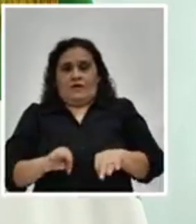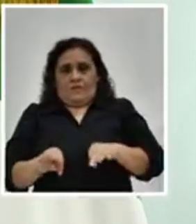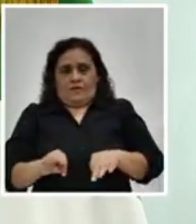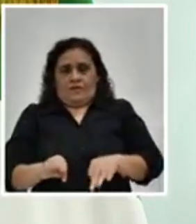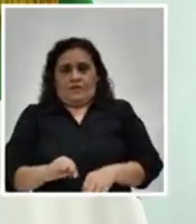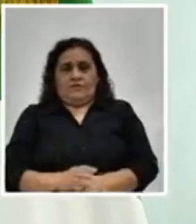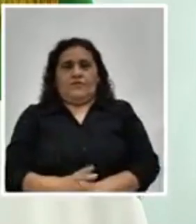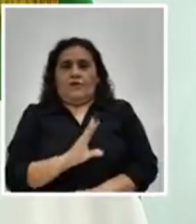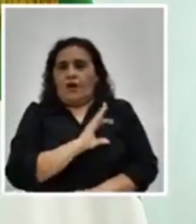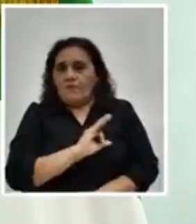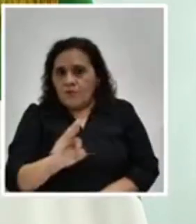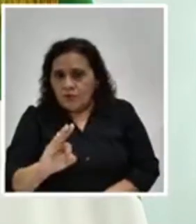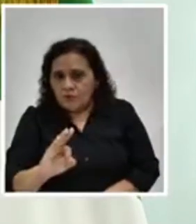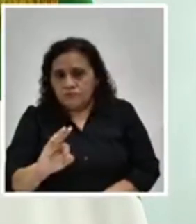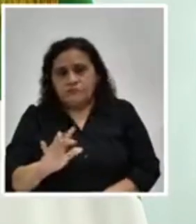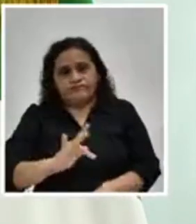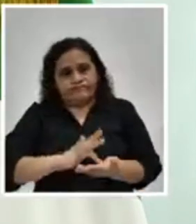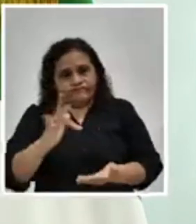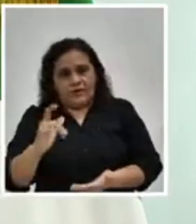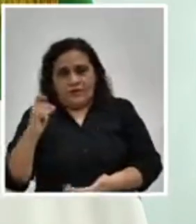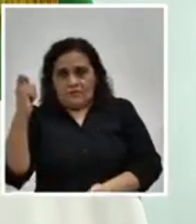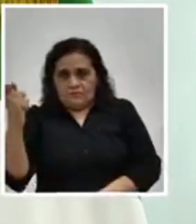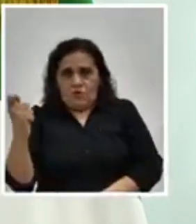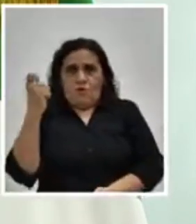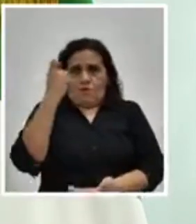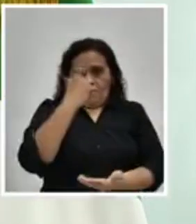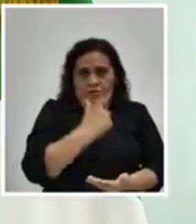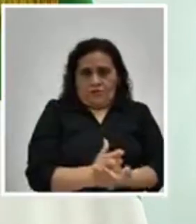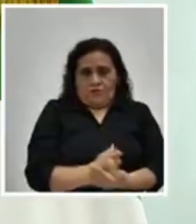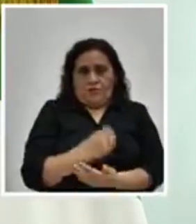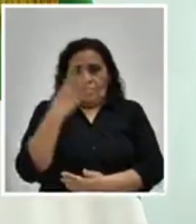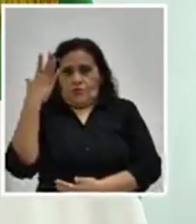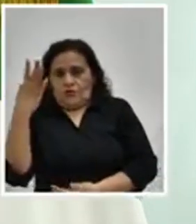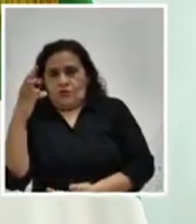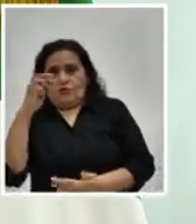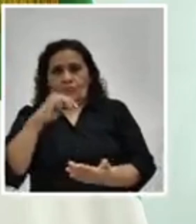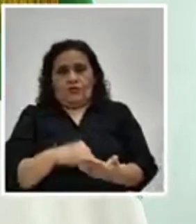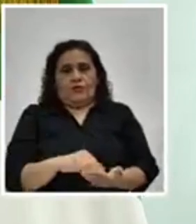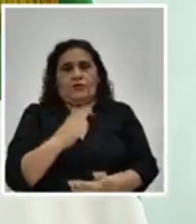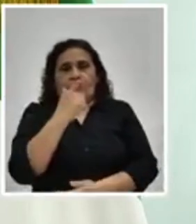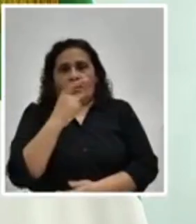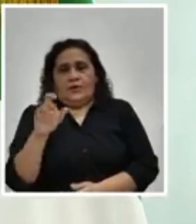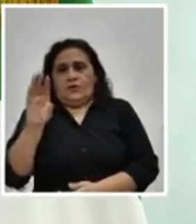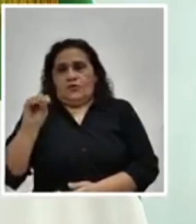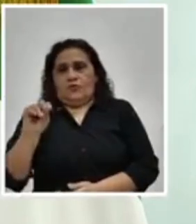posibles gracias a una inversión de